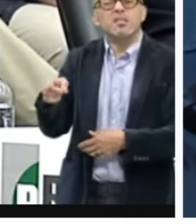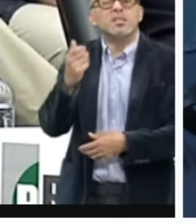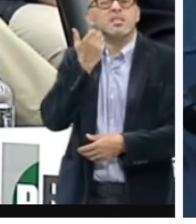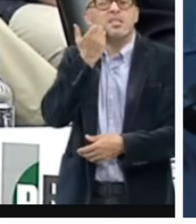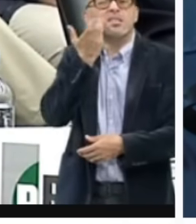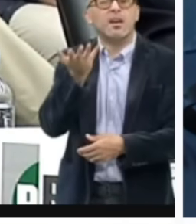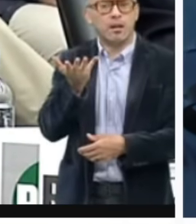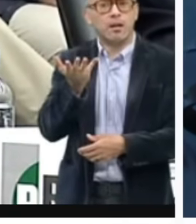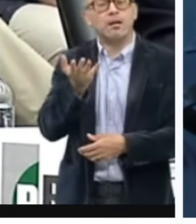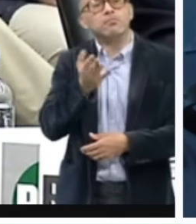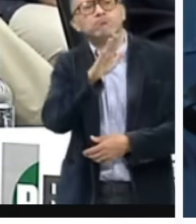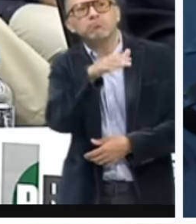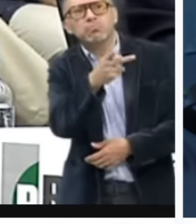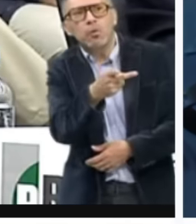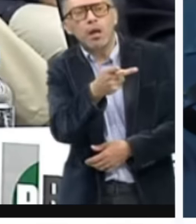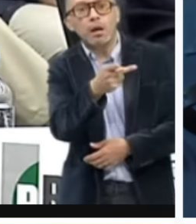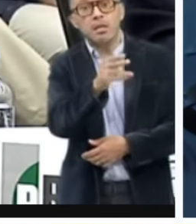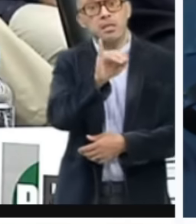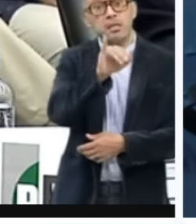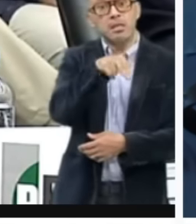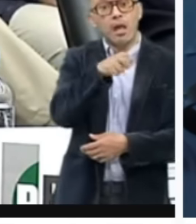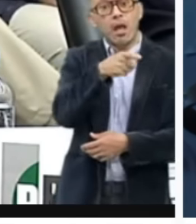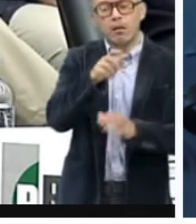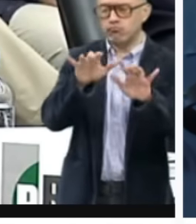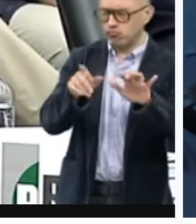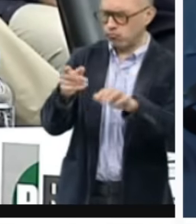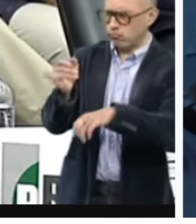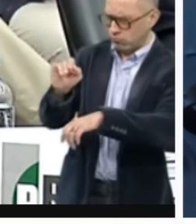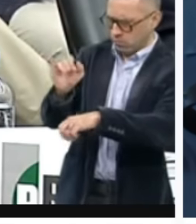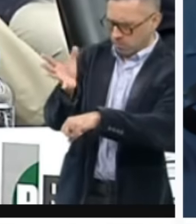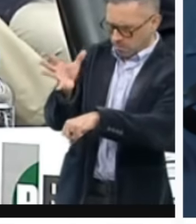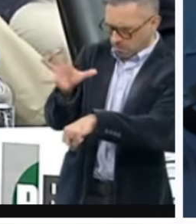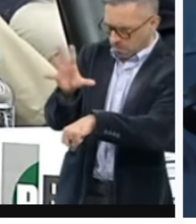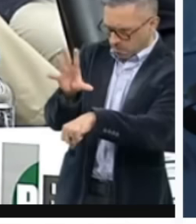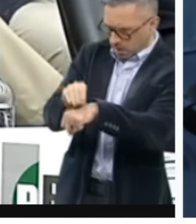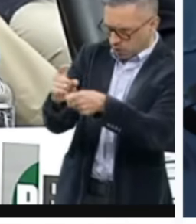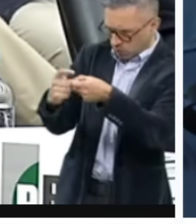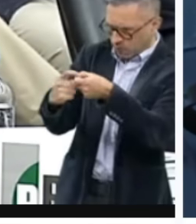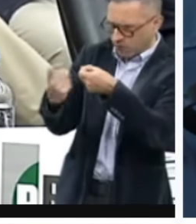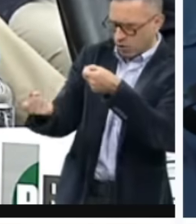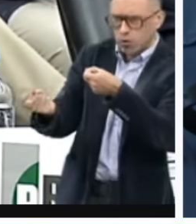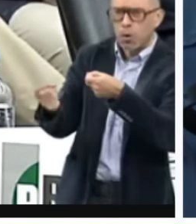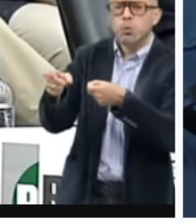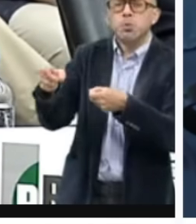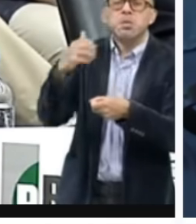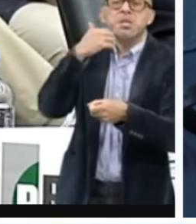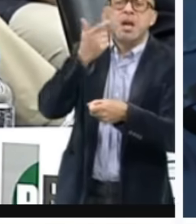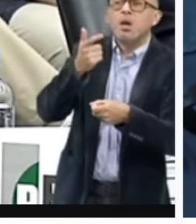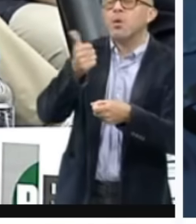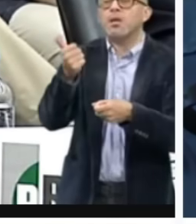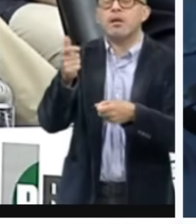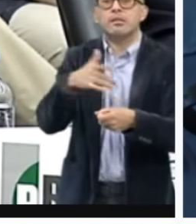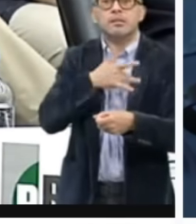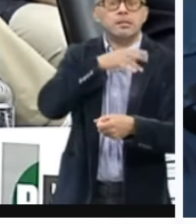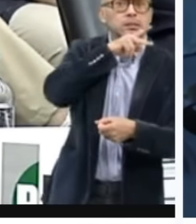el INE le diga que tiene permiso y que el INE le diga que puede dejar a quien él quiera, que es lo que más le preocupa,